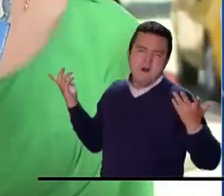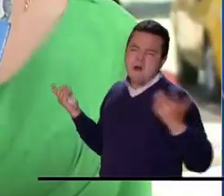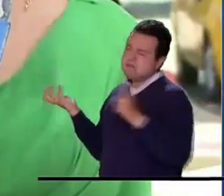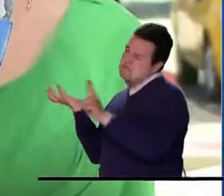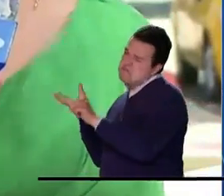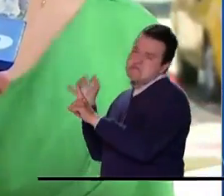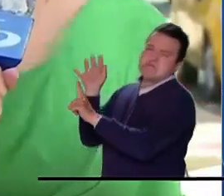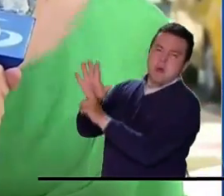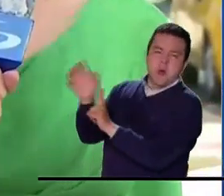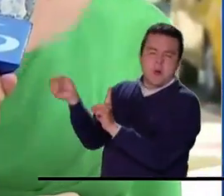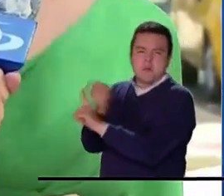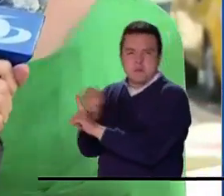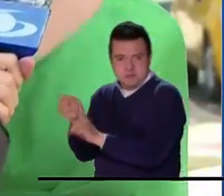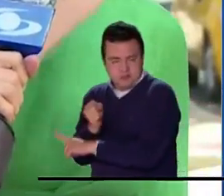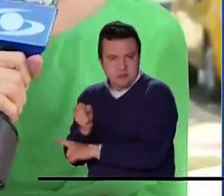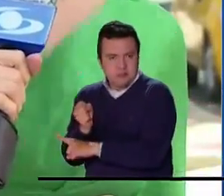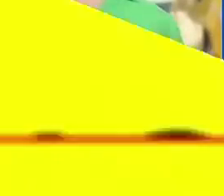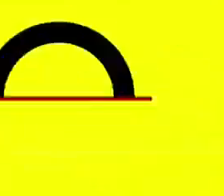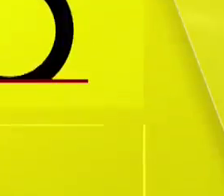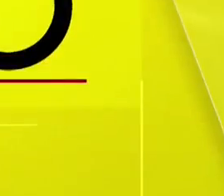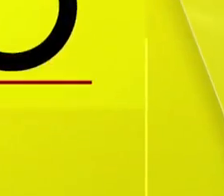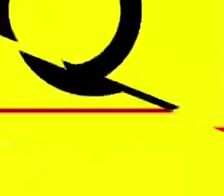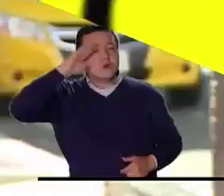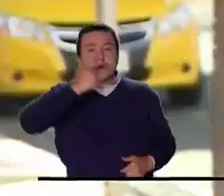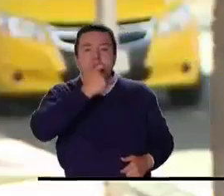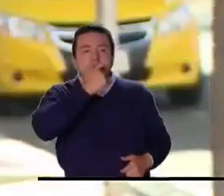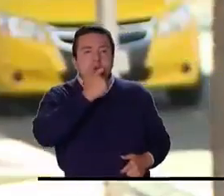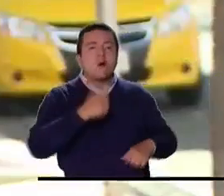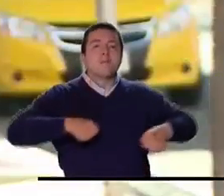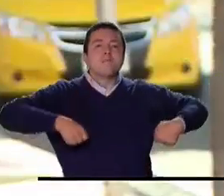Juliet Cano, ¿qué fue lo que pasó?